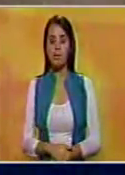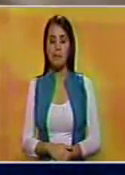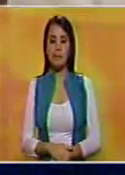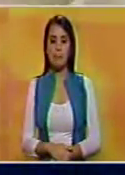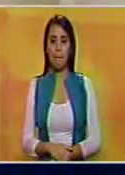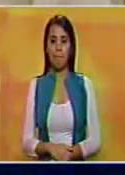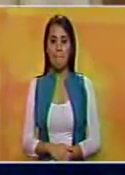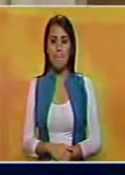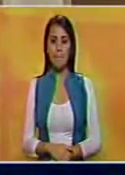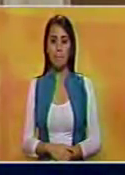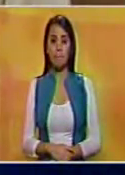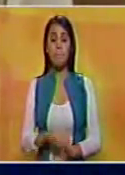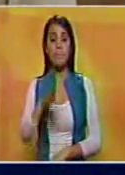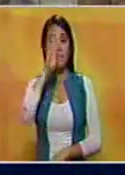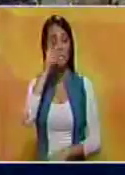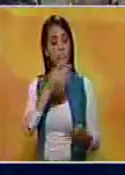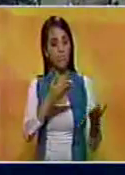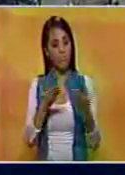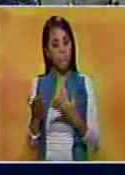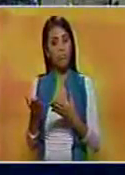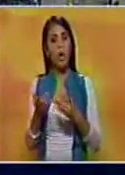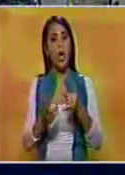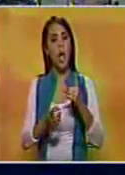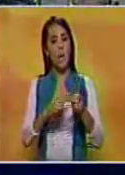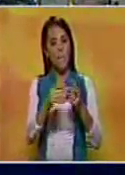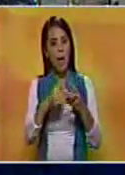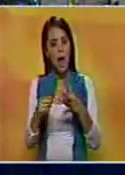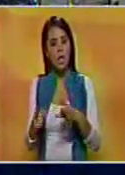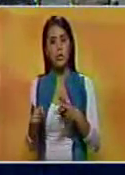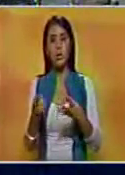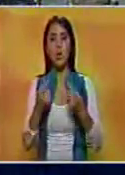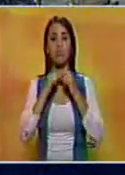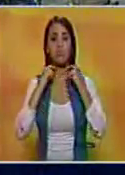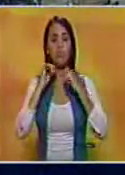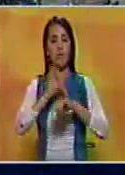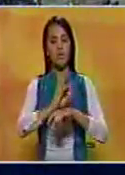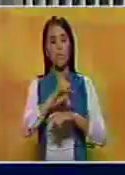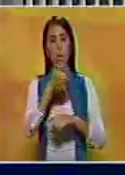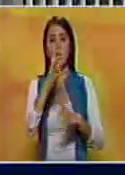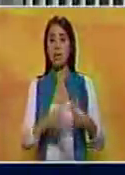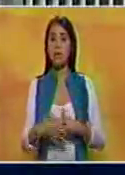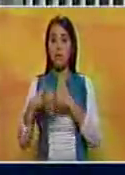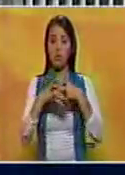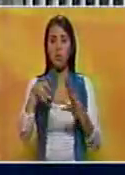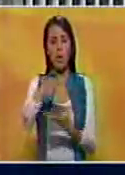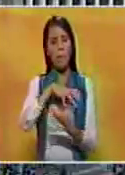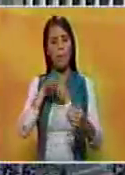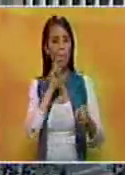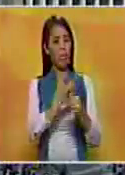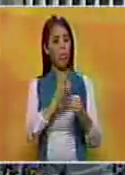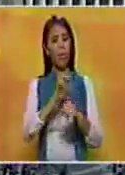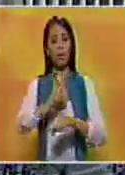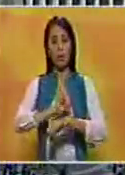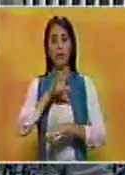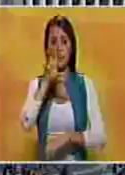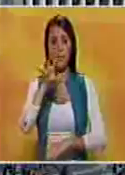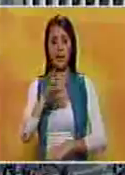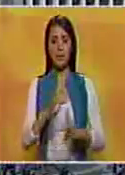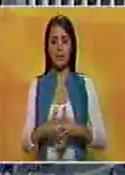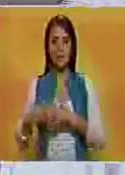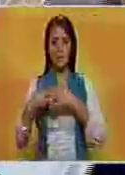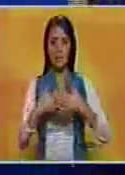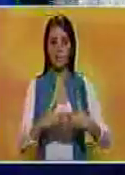este jueves el sumo pontífice recibirá a varios obispos de Estados Unidos tras los escándalos de abusos en la iglesia de ese país.